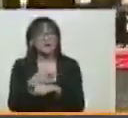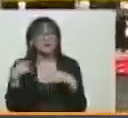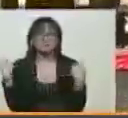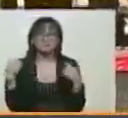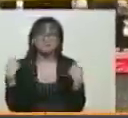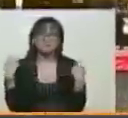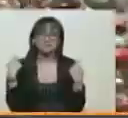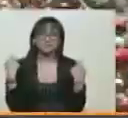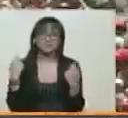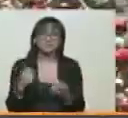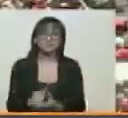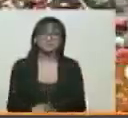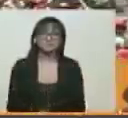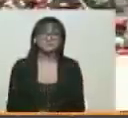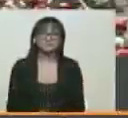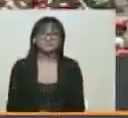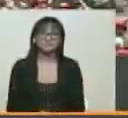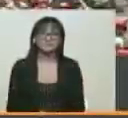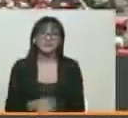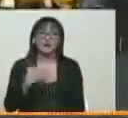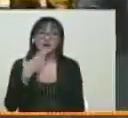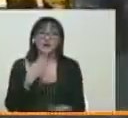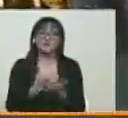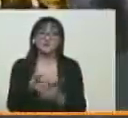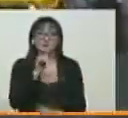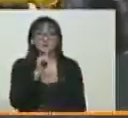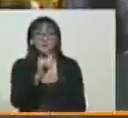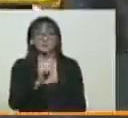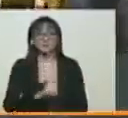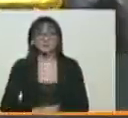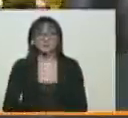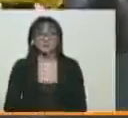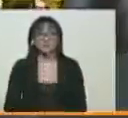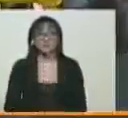popular. Les agradezco la denuncia.